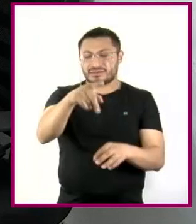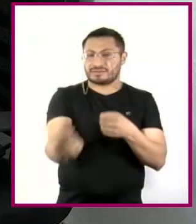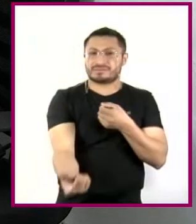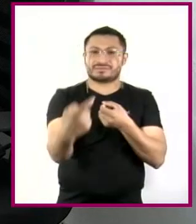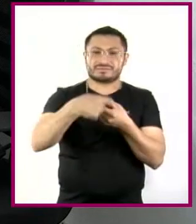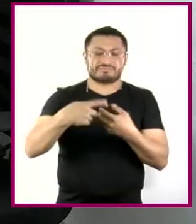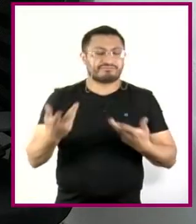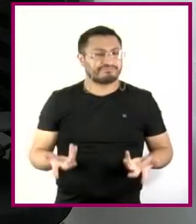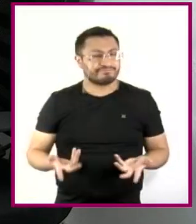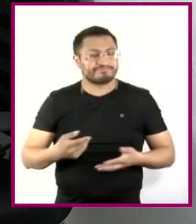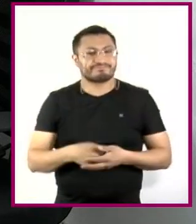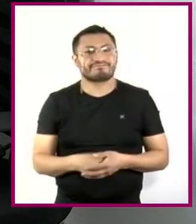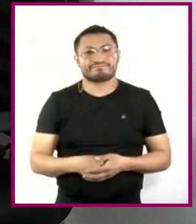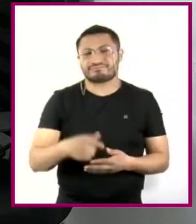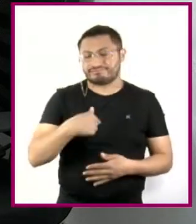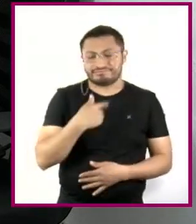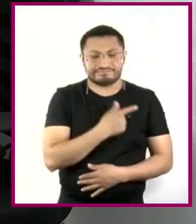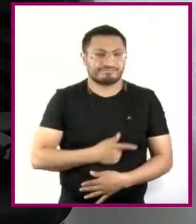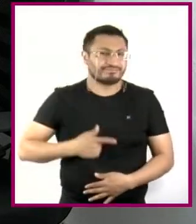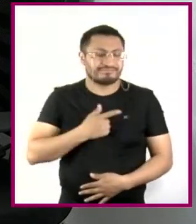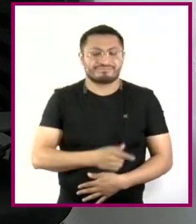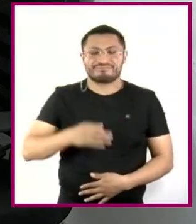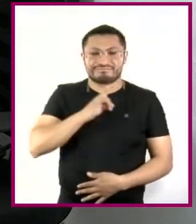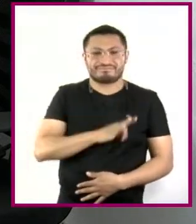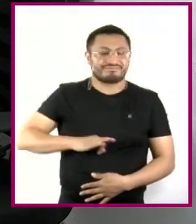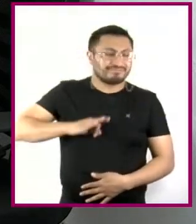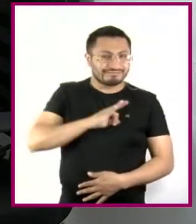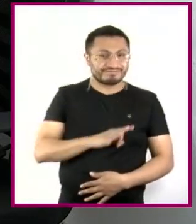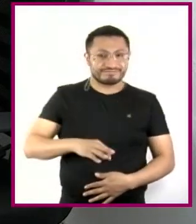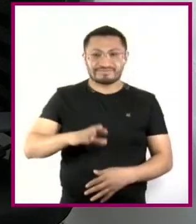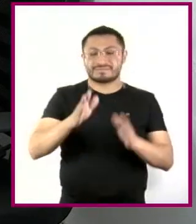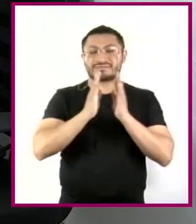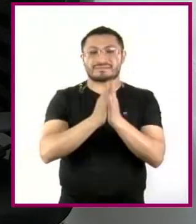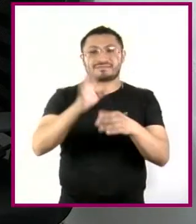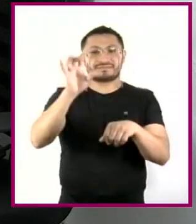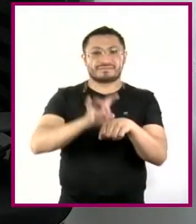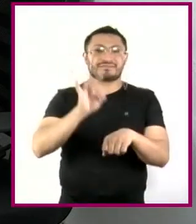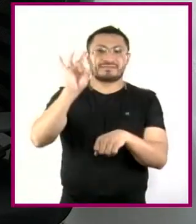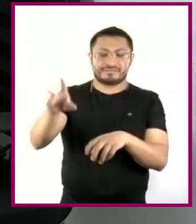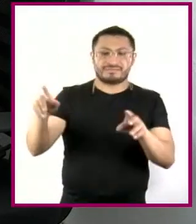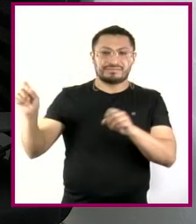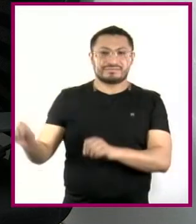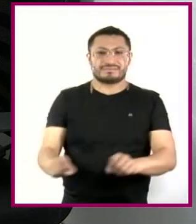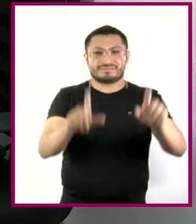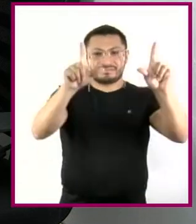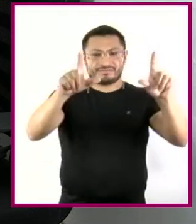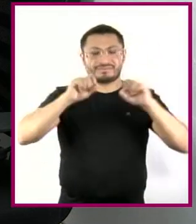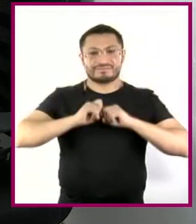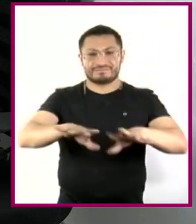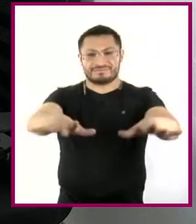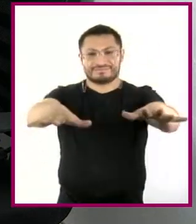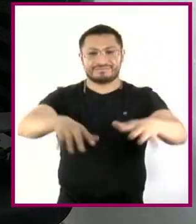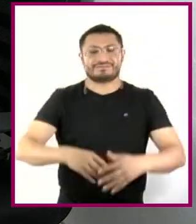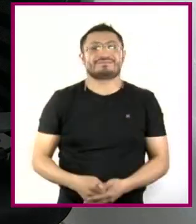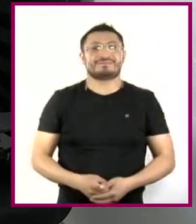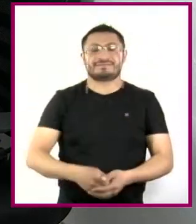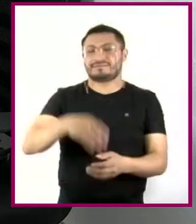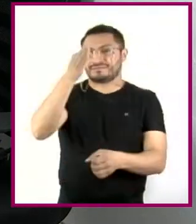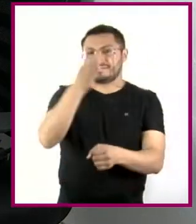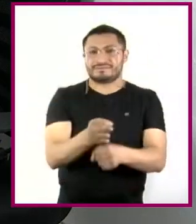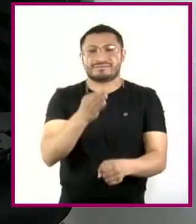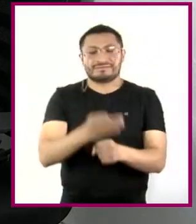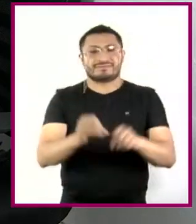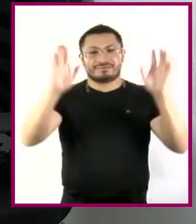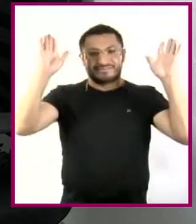reto? Me gustó mucho, felicidades. Por favor, envíenlo para su publicación. Ha llegado la hora